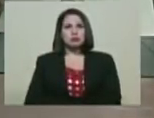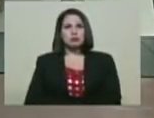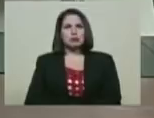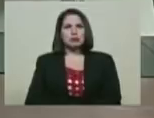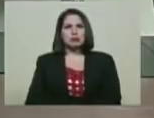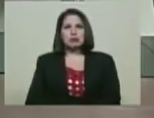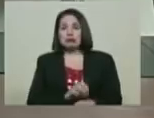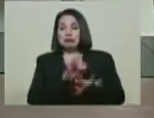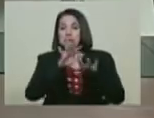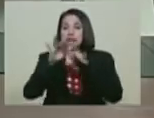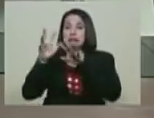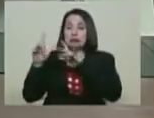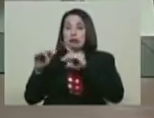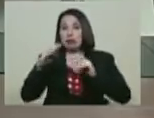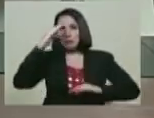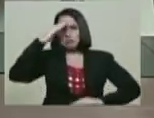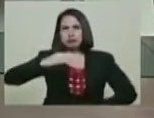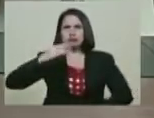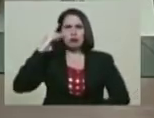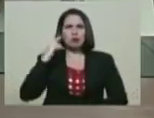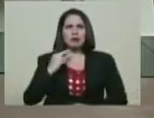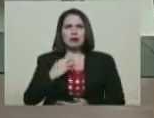Chantajeando a la Fuerza Armada Nacional Bolivariana.